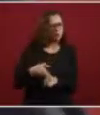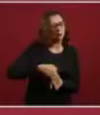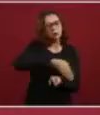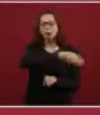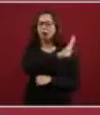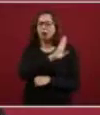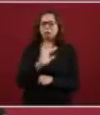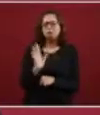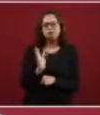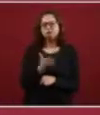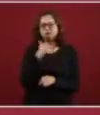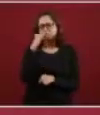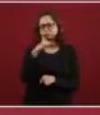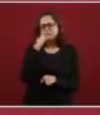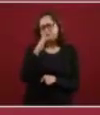No hay precedente.